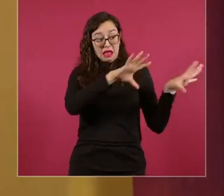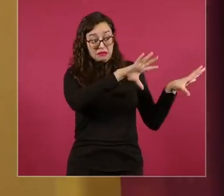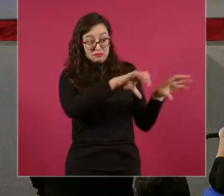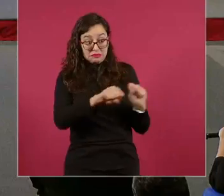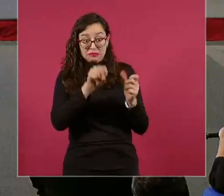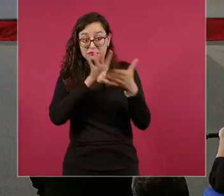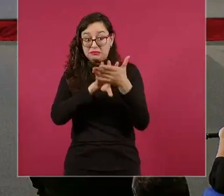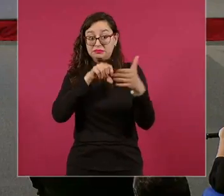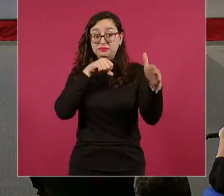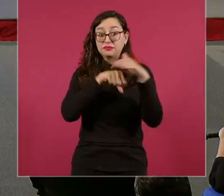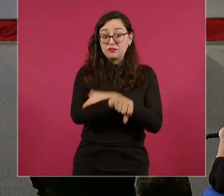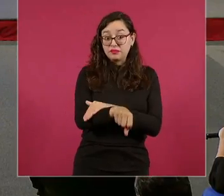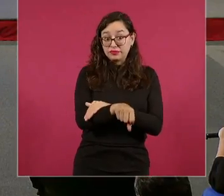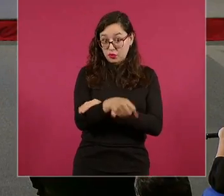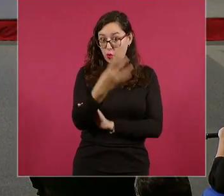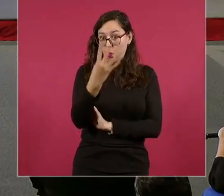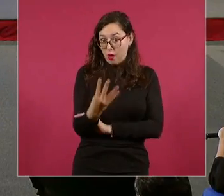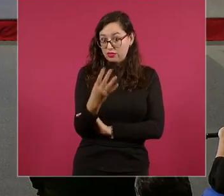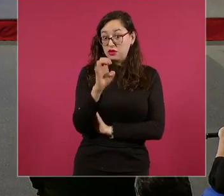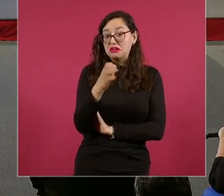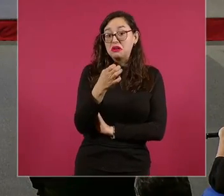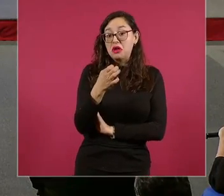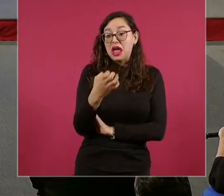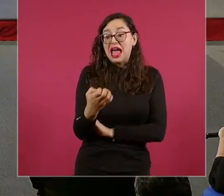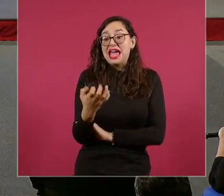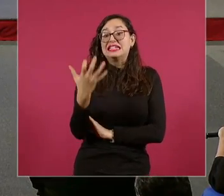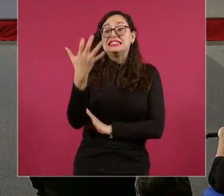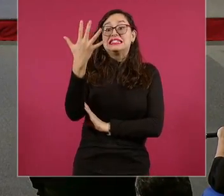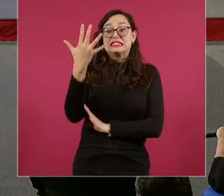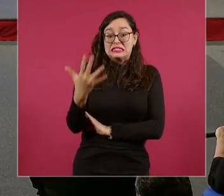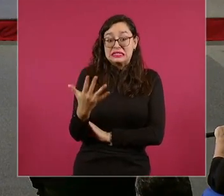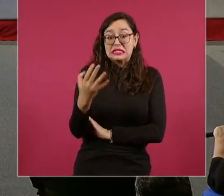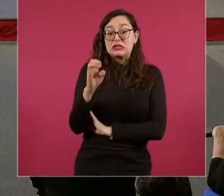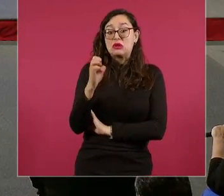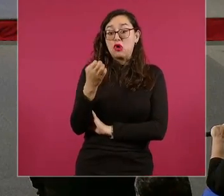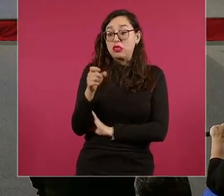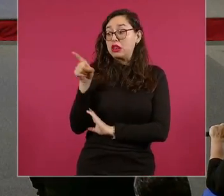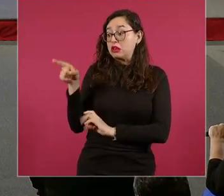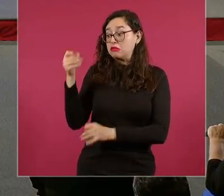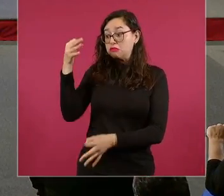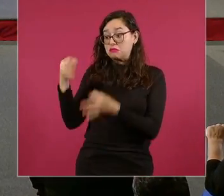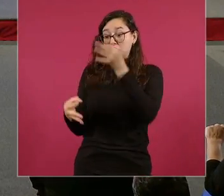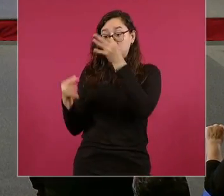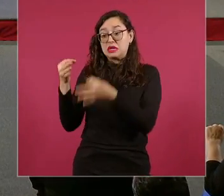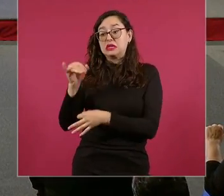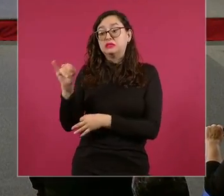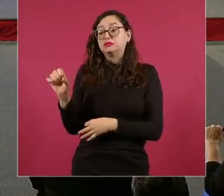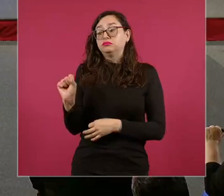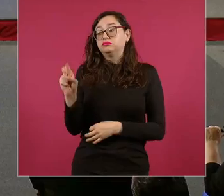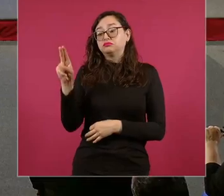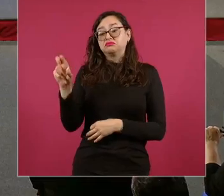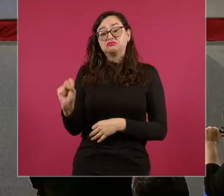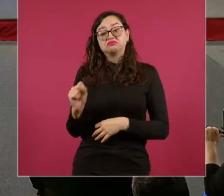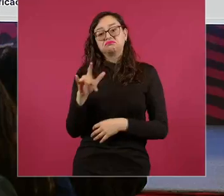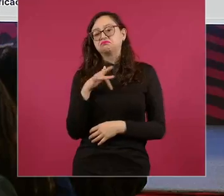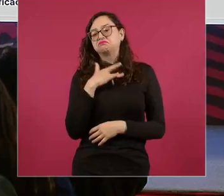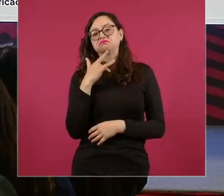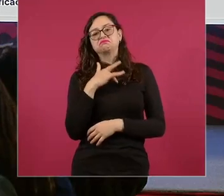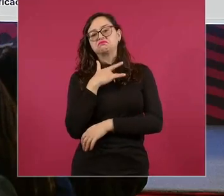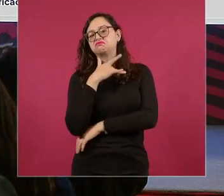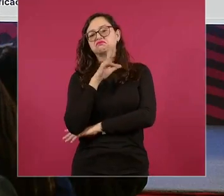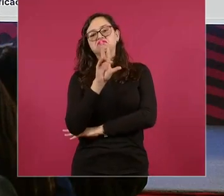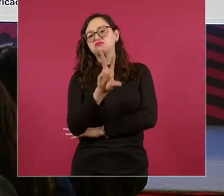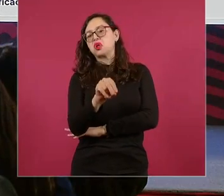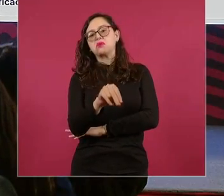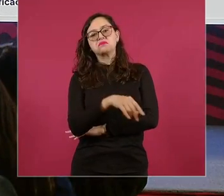Distrito de Procesos Penales Federales en el Estado de México, Jesús Alberto Chávez Hernández, negó la orden de